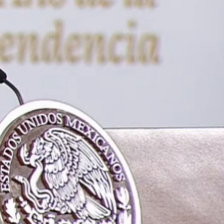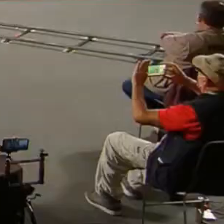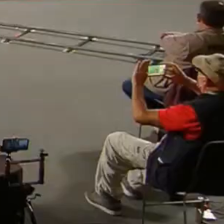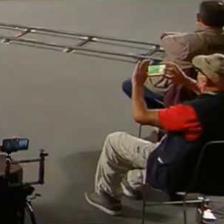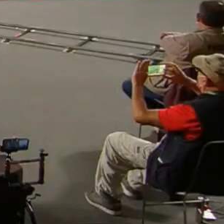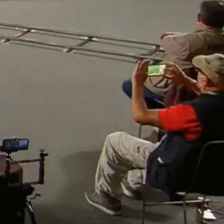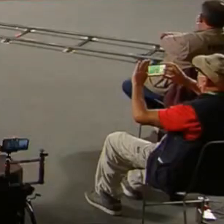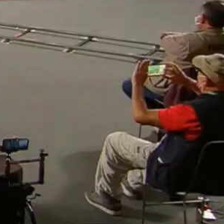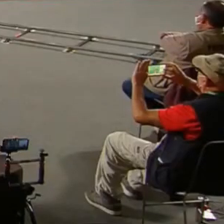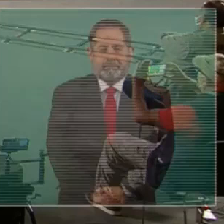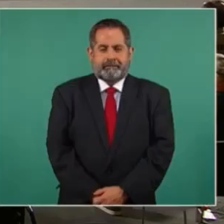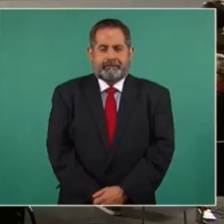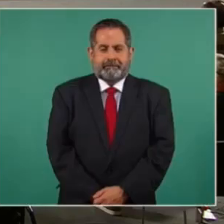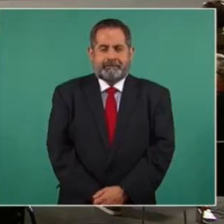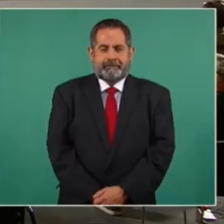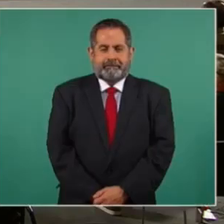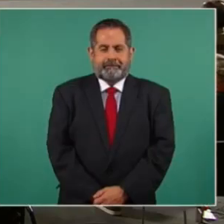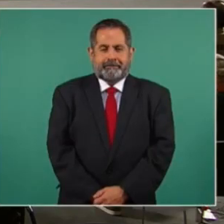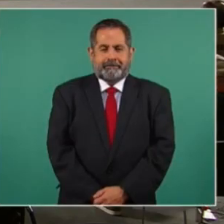Bueno,